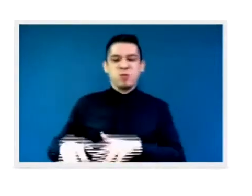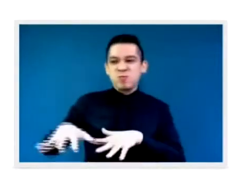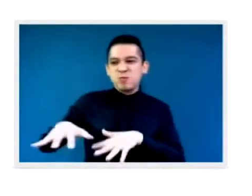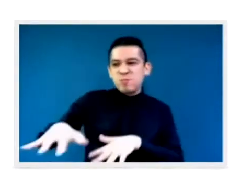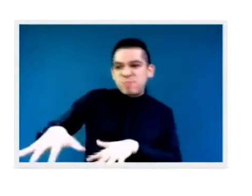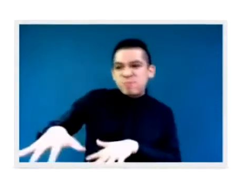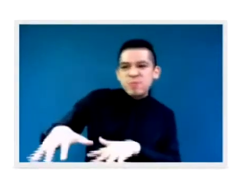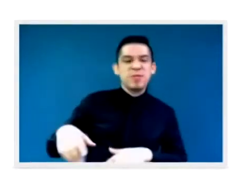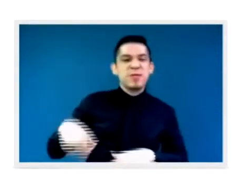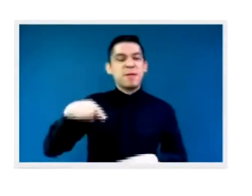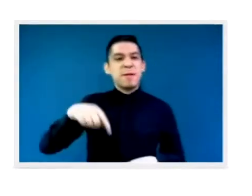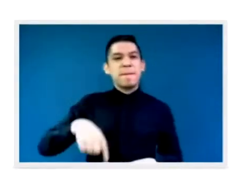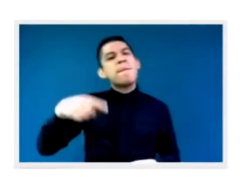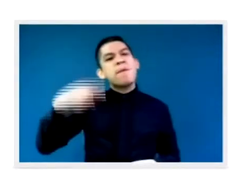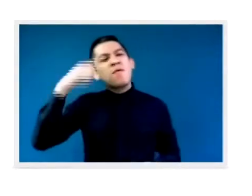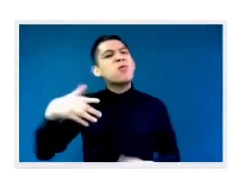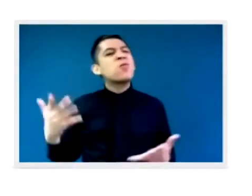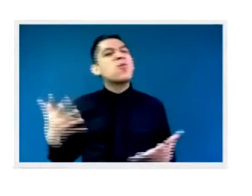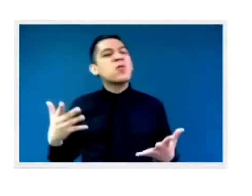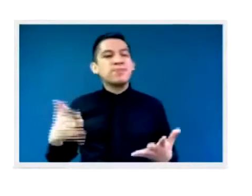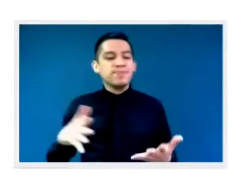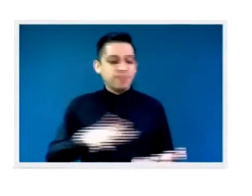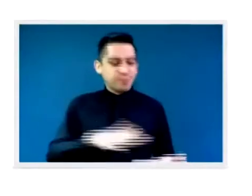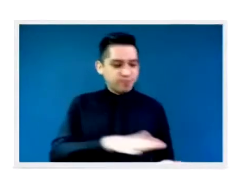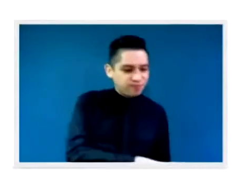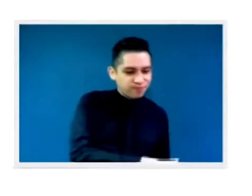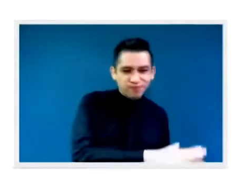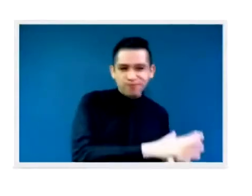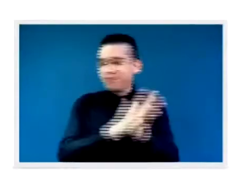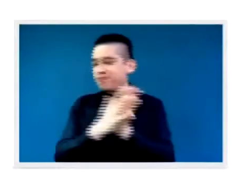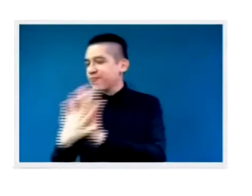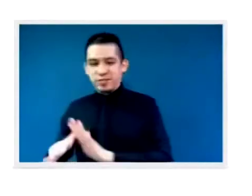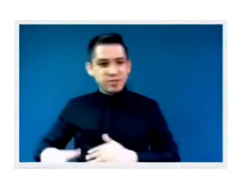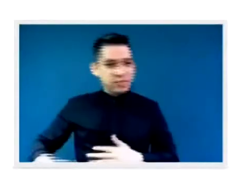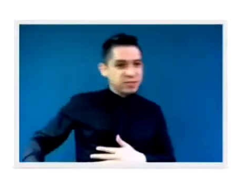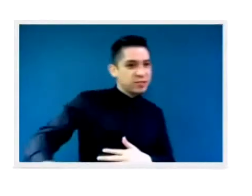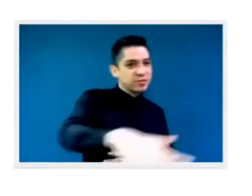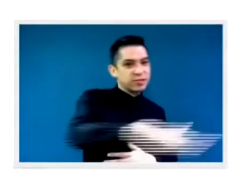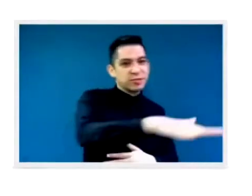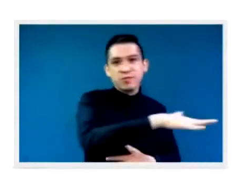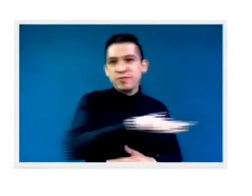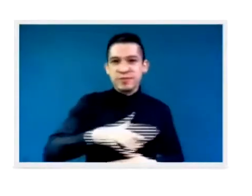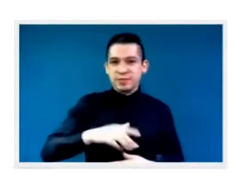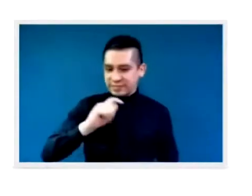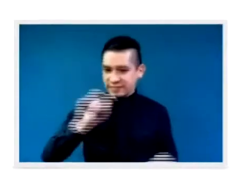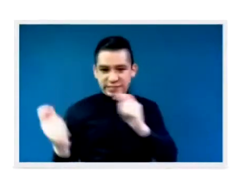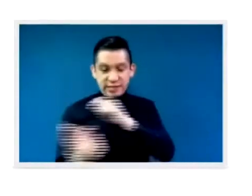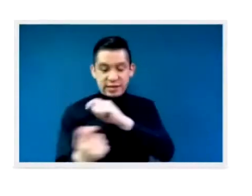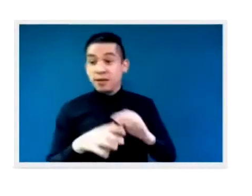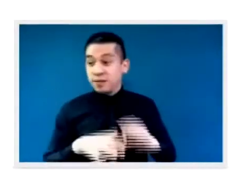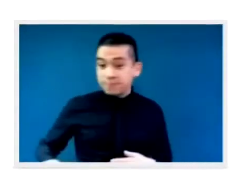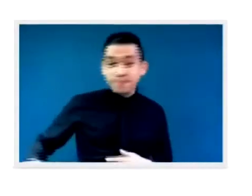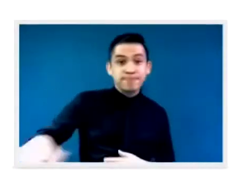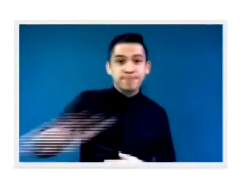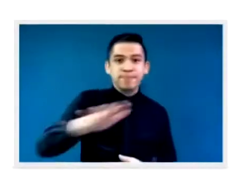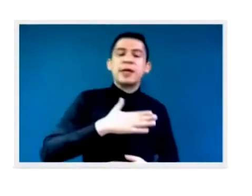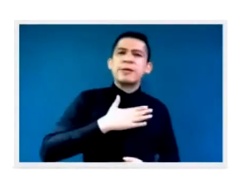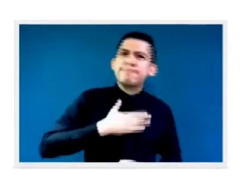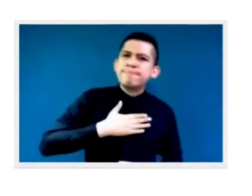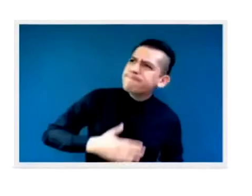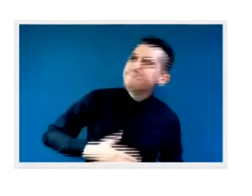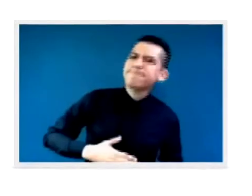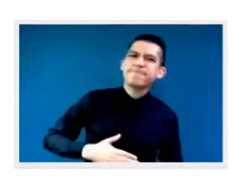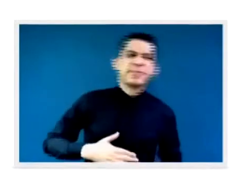de la igualdad de género de todos los sectores de la sociedad. Gobiernos, la sociedad civil, el sector privado, emprendedoras y